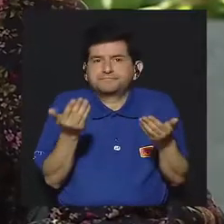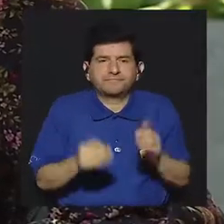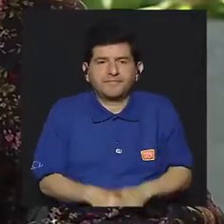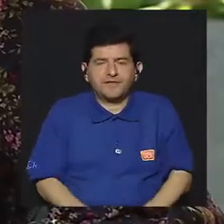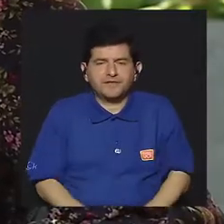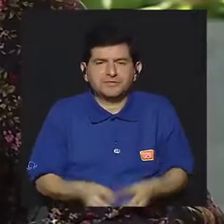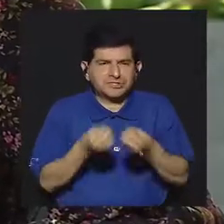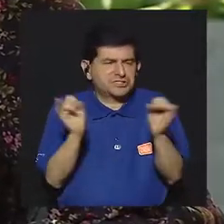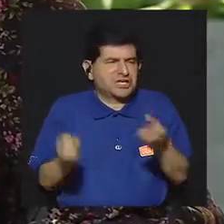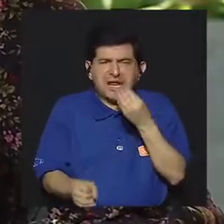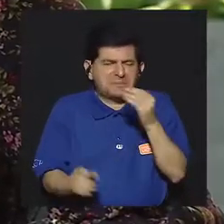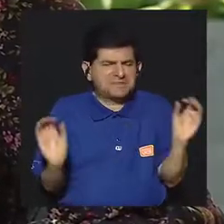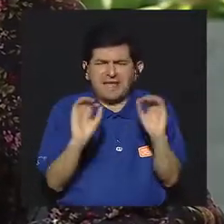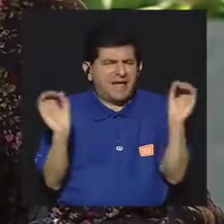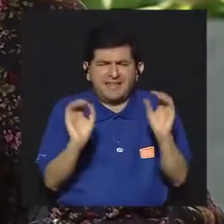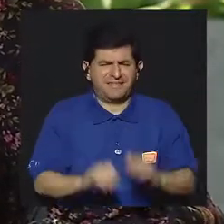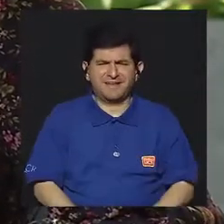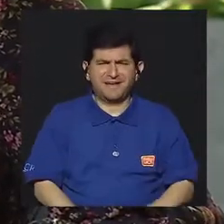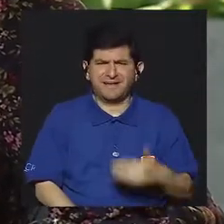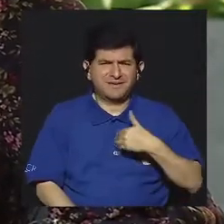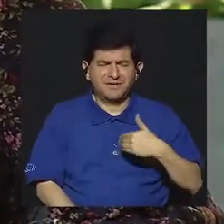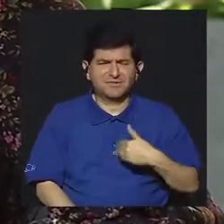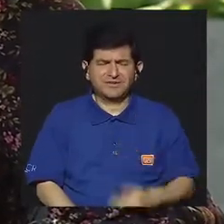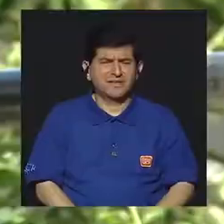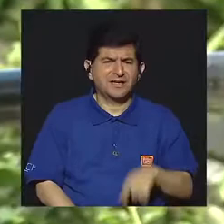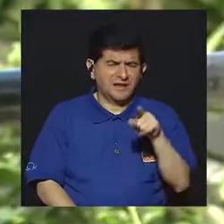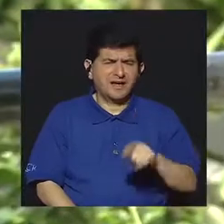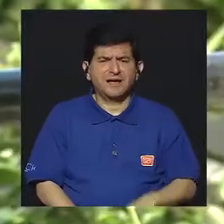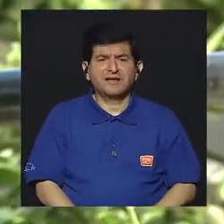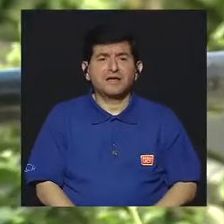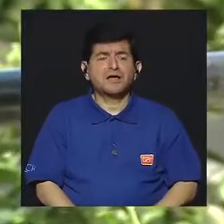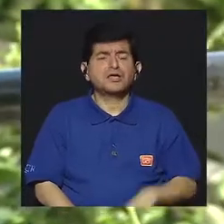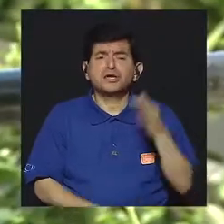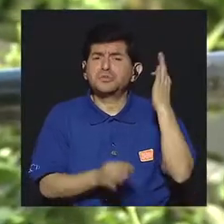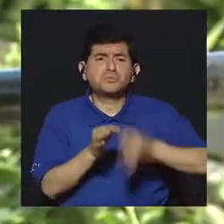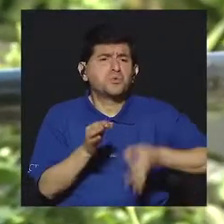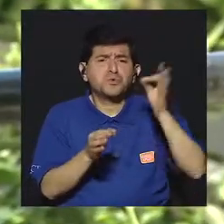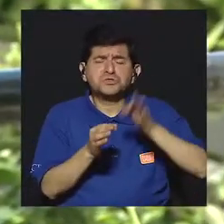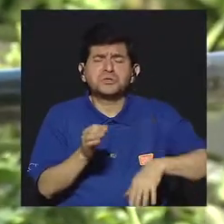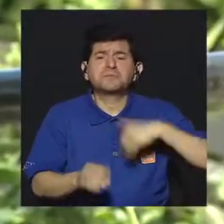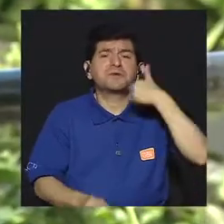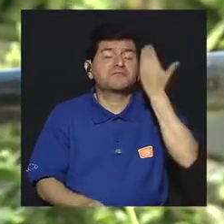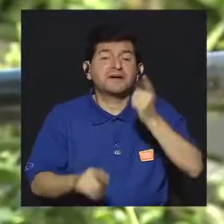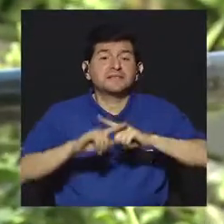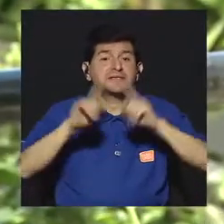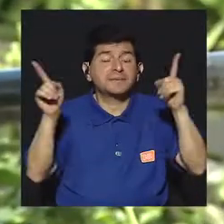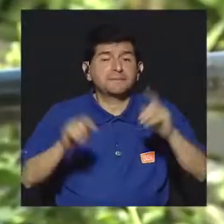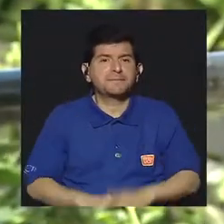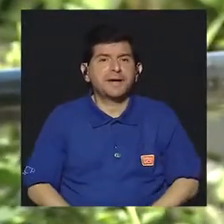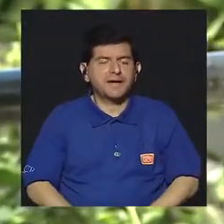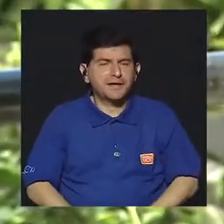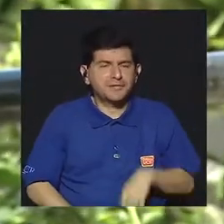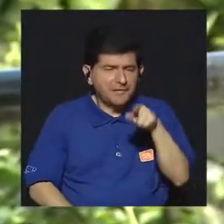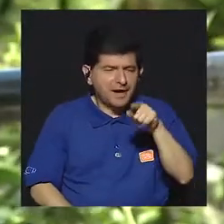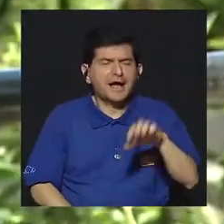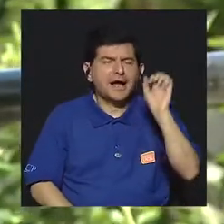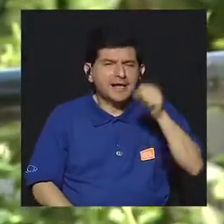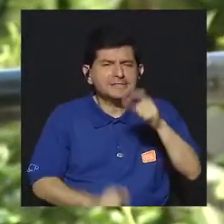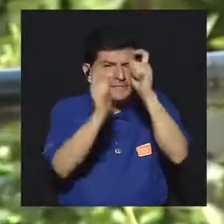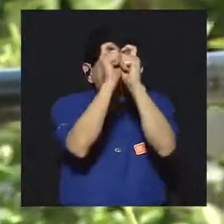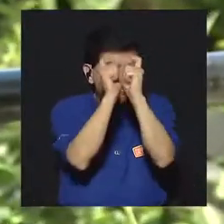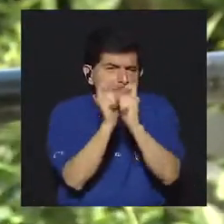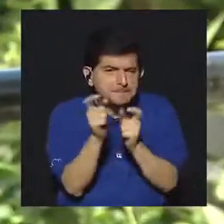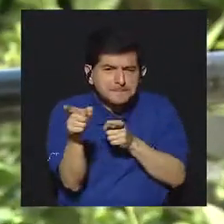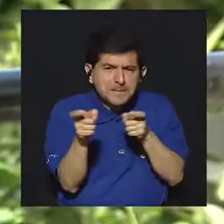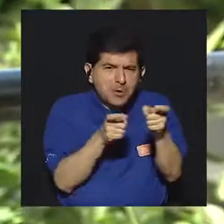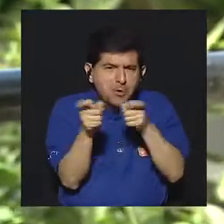que vayan ayunas o demás, ¿verdad? No tiene ninguna indicación y es una prueba súper sencilla, súper fácil, pero es muy, muy detallada para